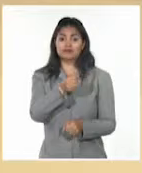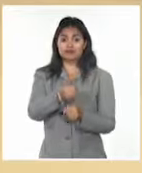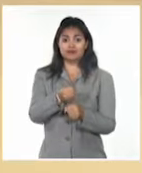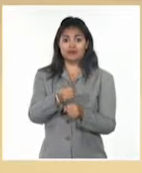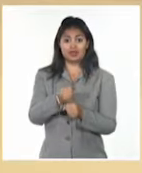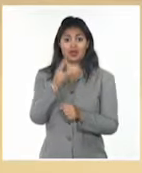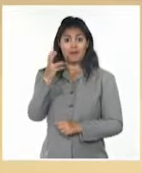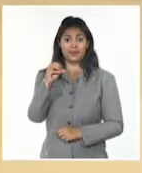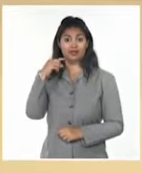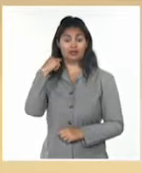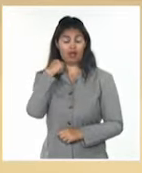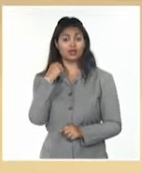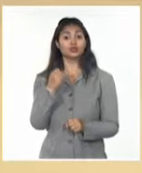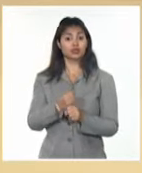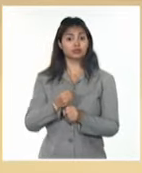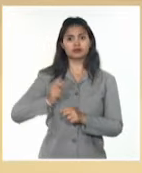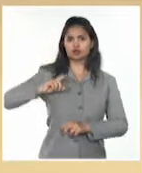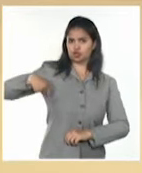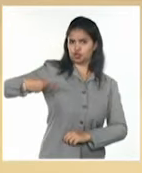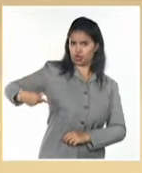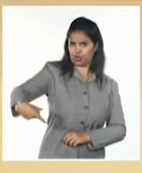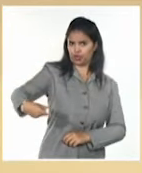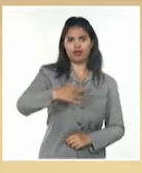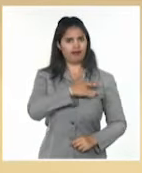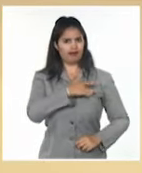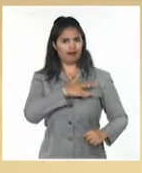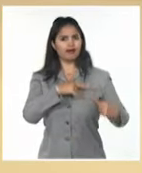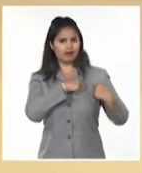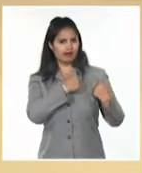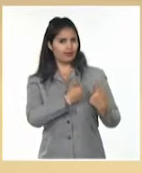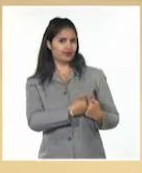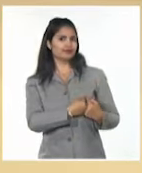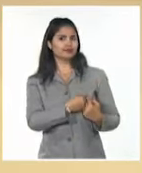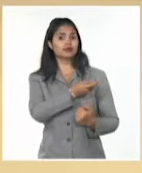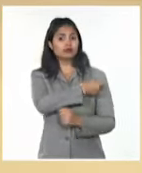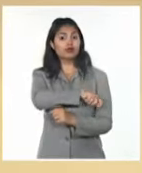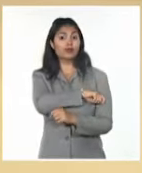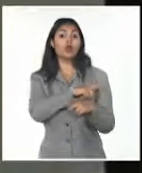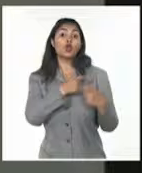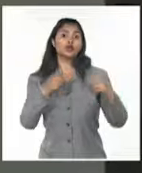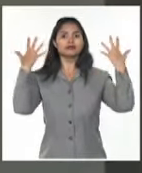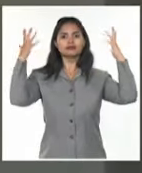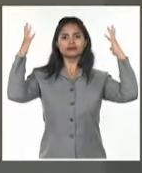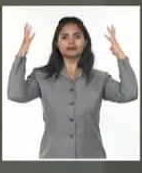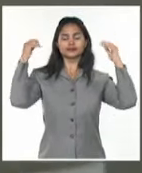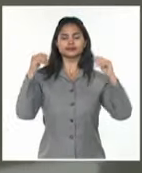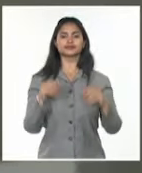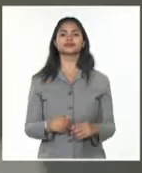trabajado con todo tesor y el pueblo tenía que conocer